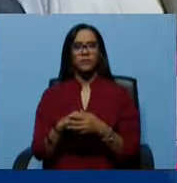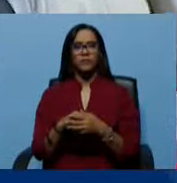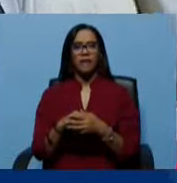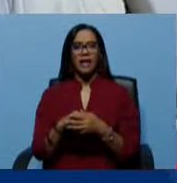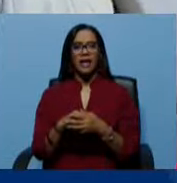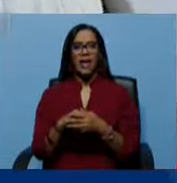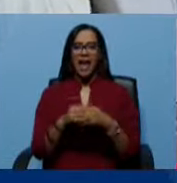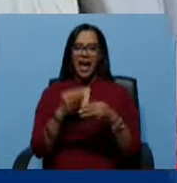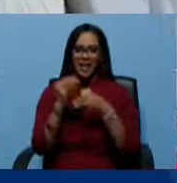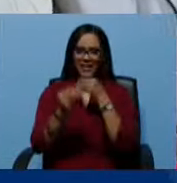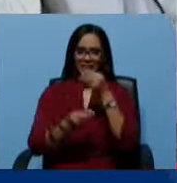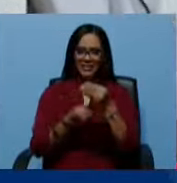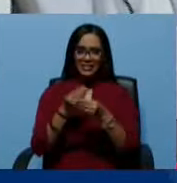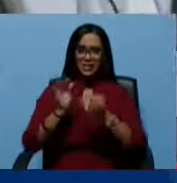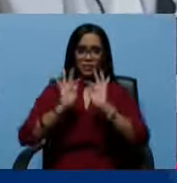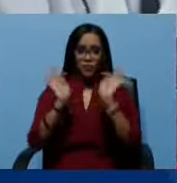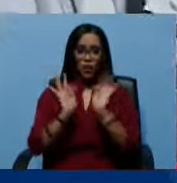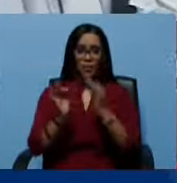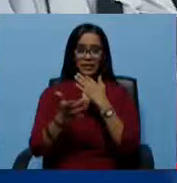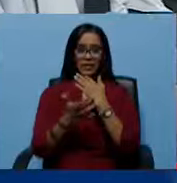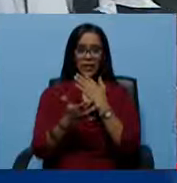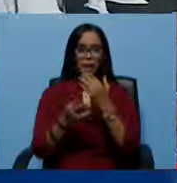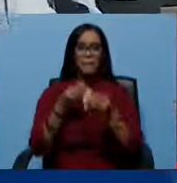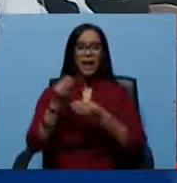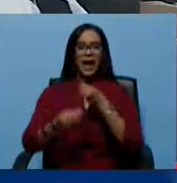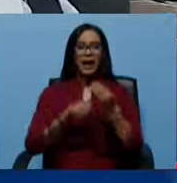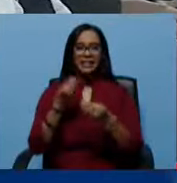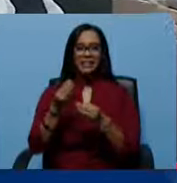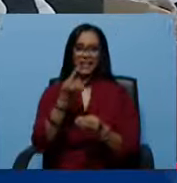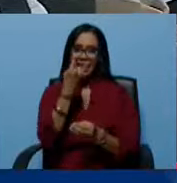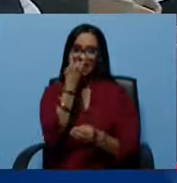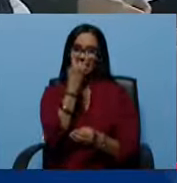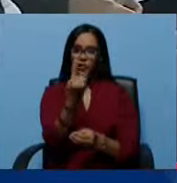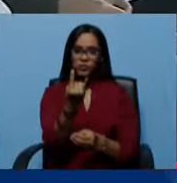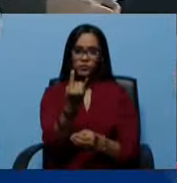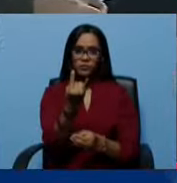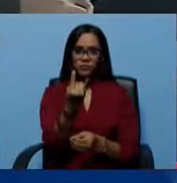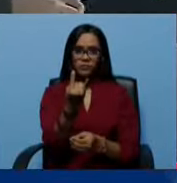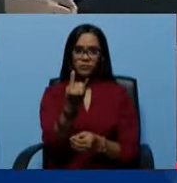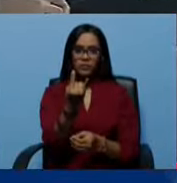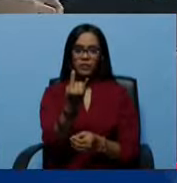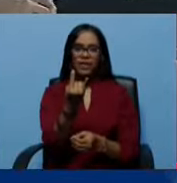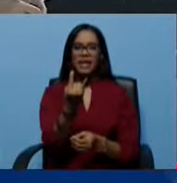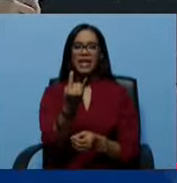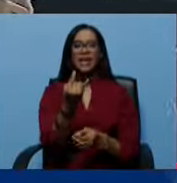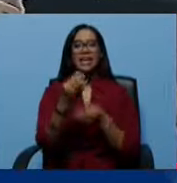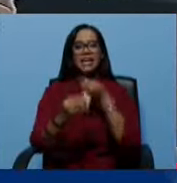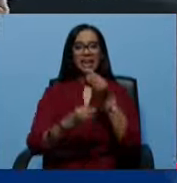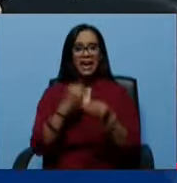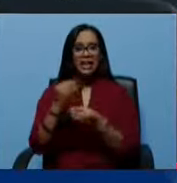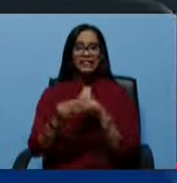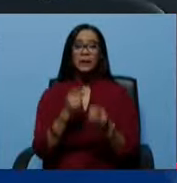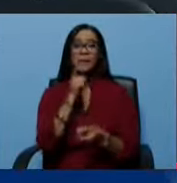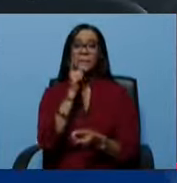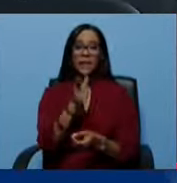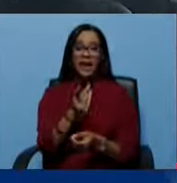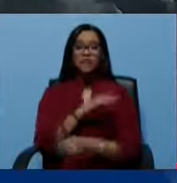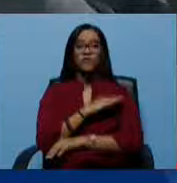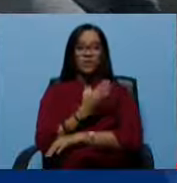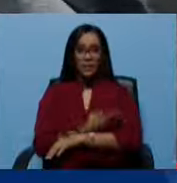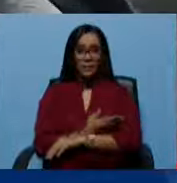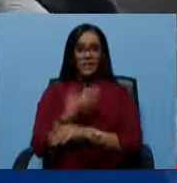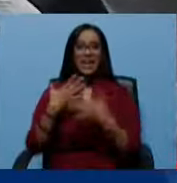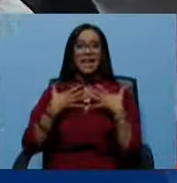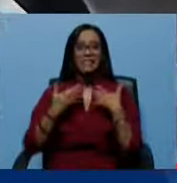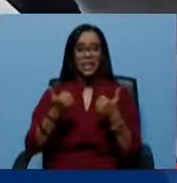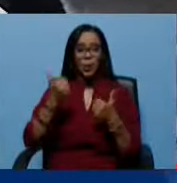crea mecanismos tecnológicos para generar adicción y que afecta severamente la salud mental